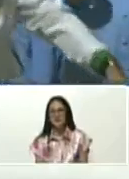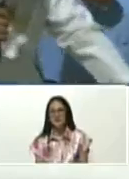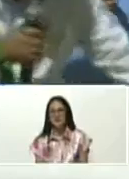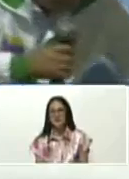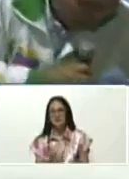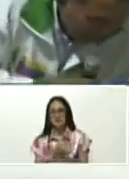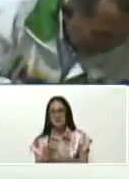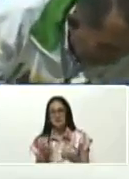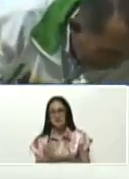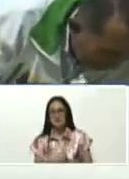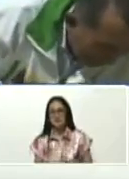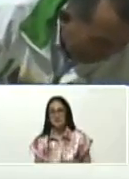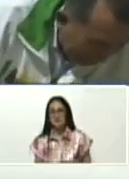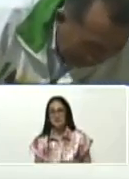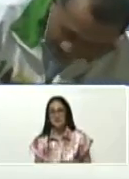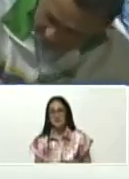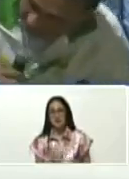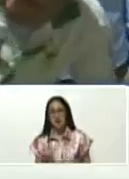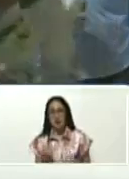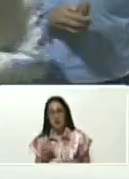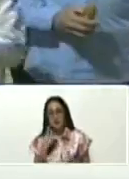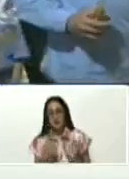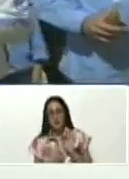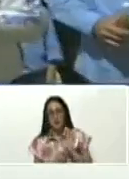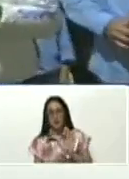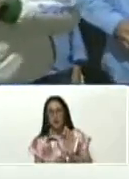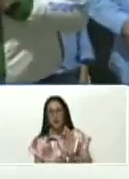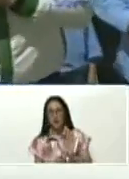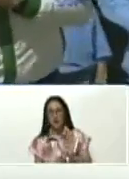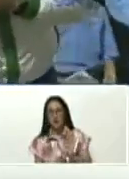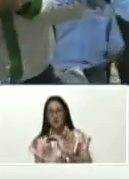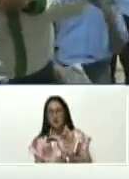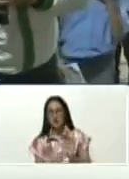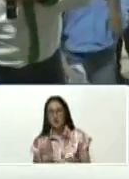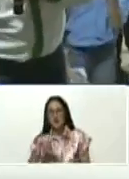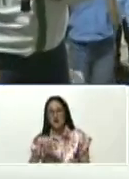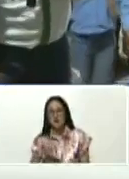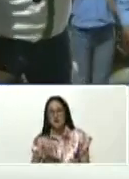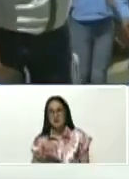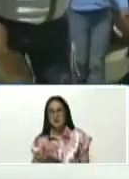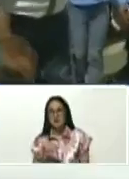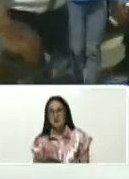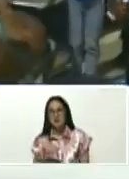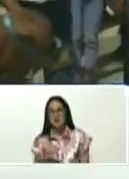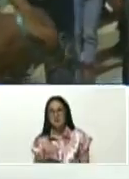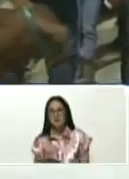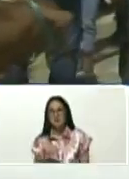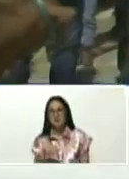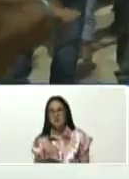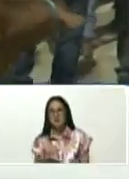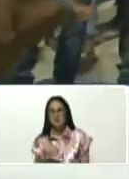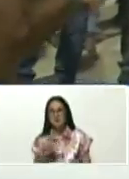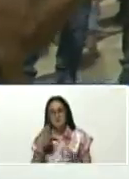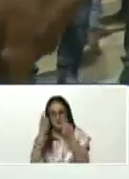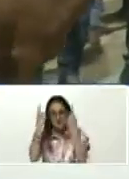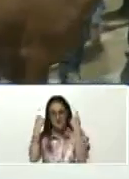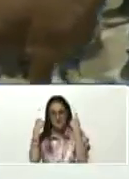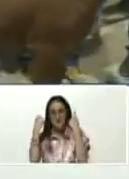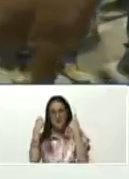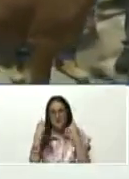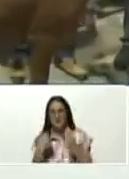Excelente postre. Excelente. Voy a mostrarle este ejemplar que tenemos acá también, de la ganadería Río